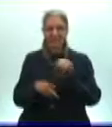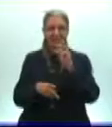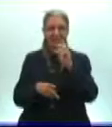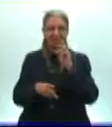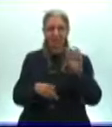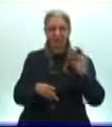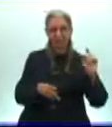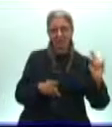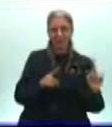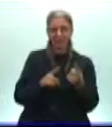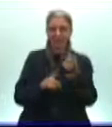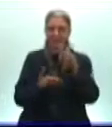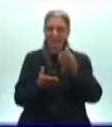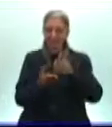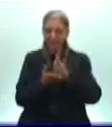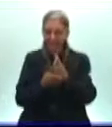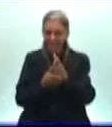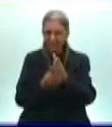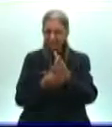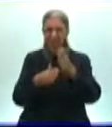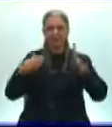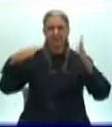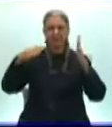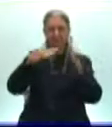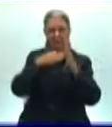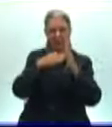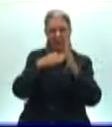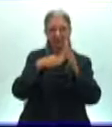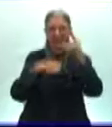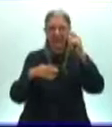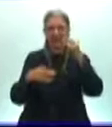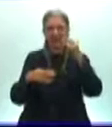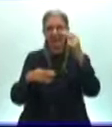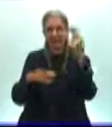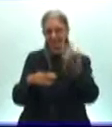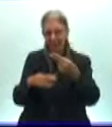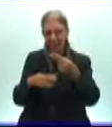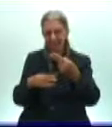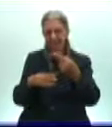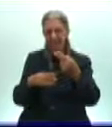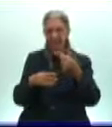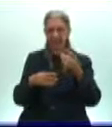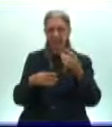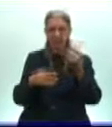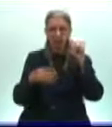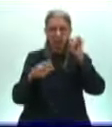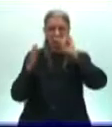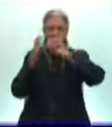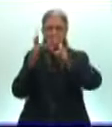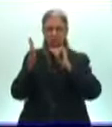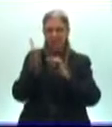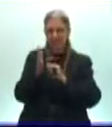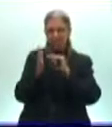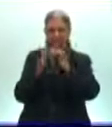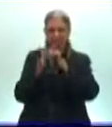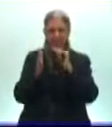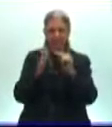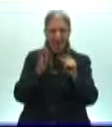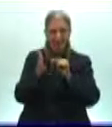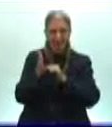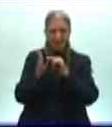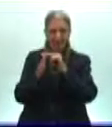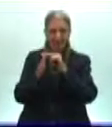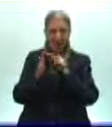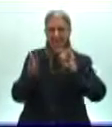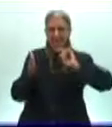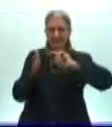ecuación de una recta perpendicular al lado NP y las coordenadas del punto de intersección de la mediana